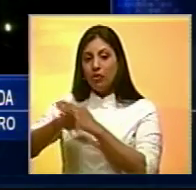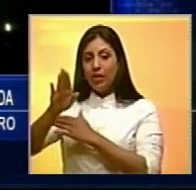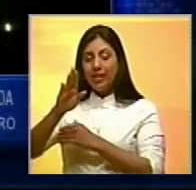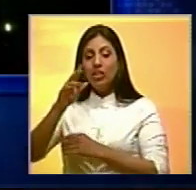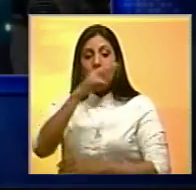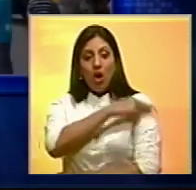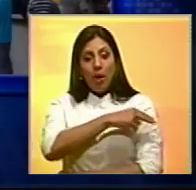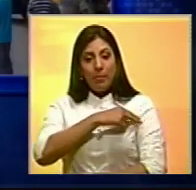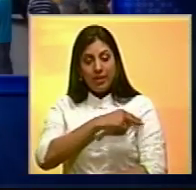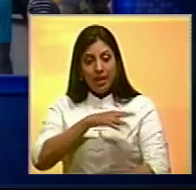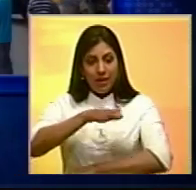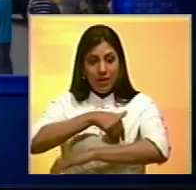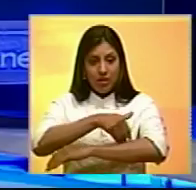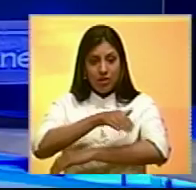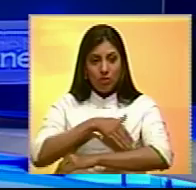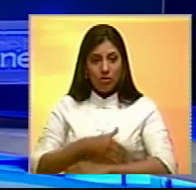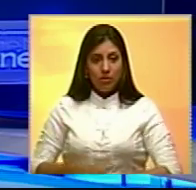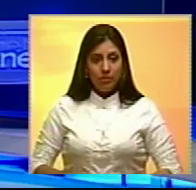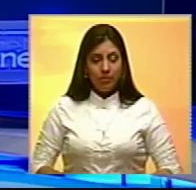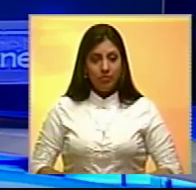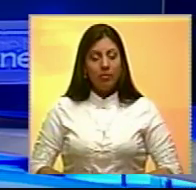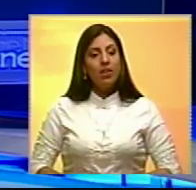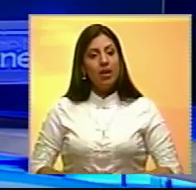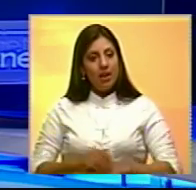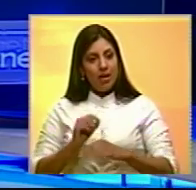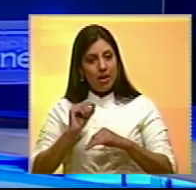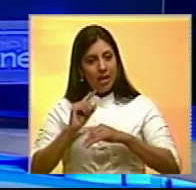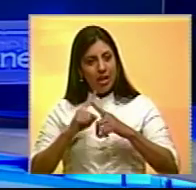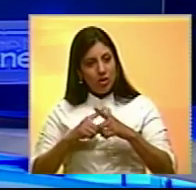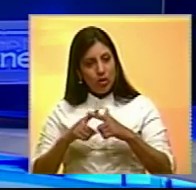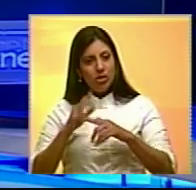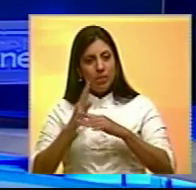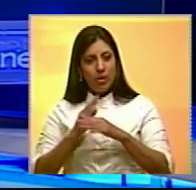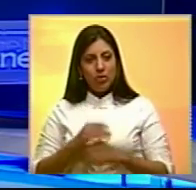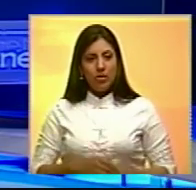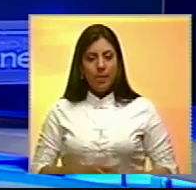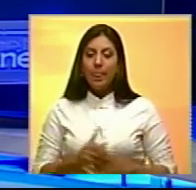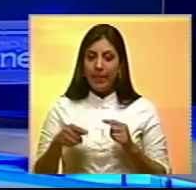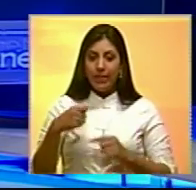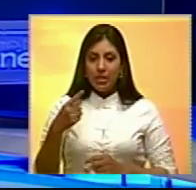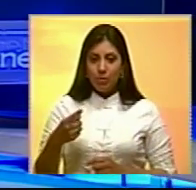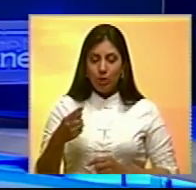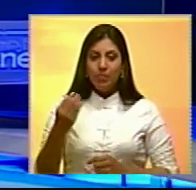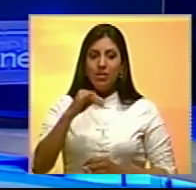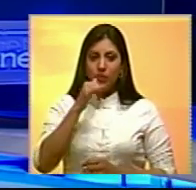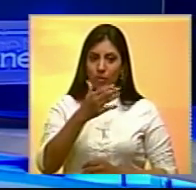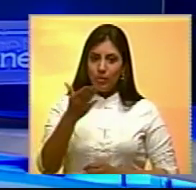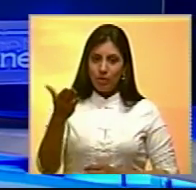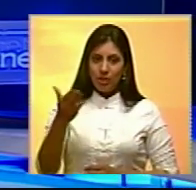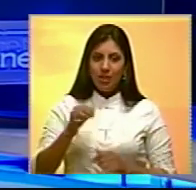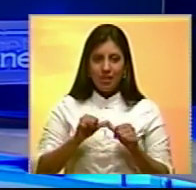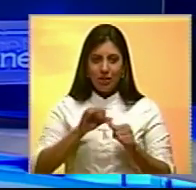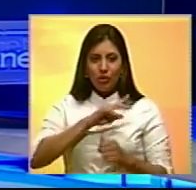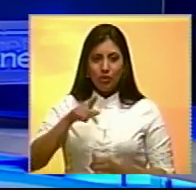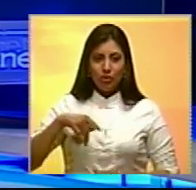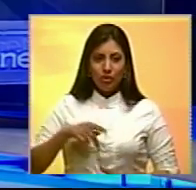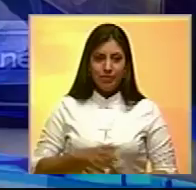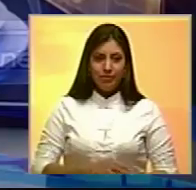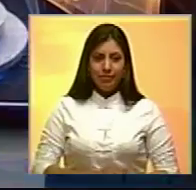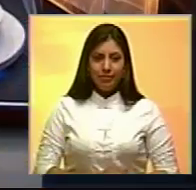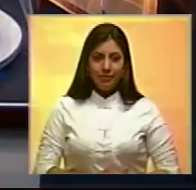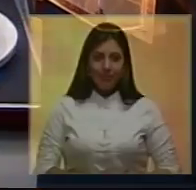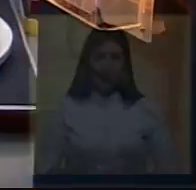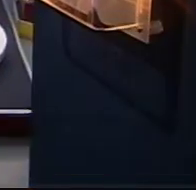de Uchire y de Barcelona. Amigos, hacemos entonces una nueva pausa. Al regreso tenemos más para ustedes. Quédense con nosotros. Ya